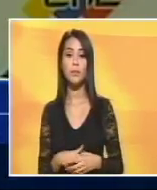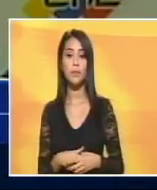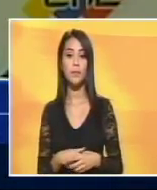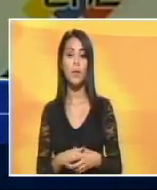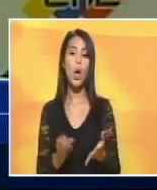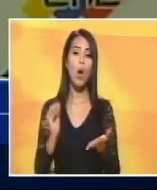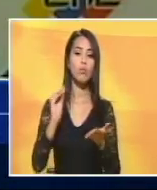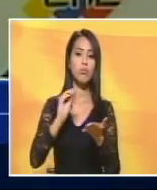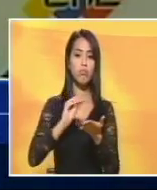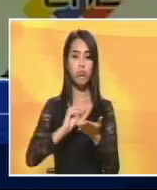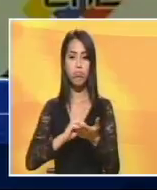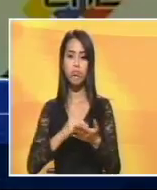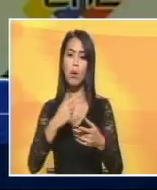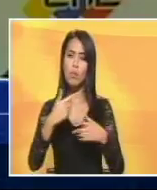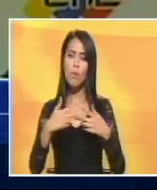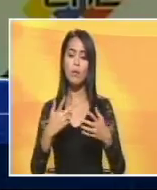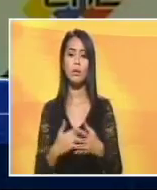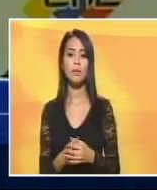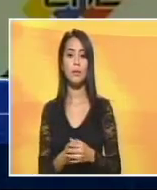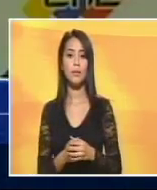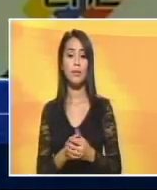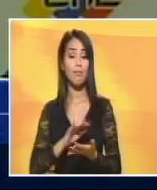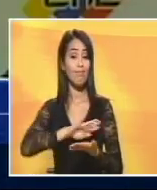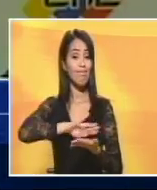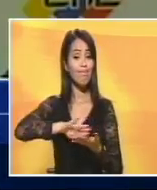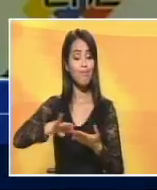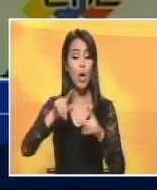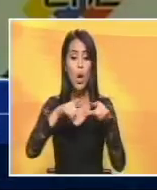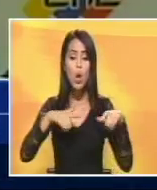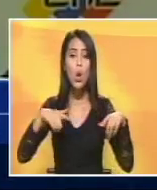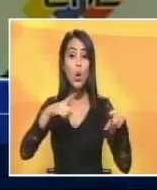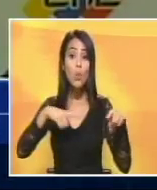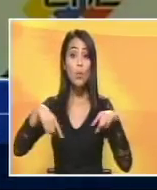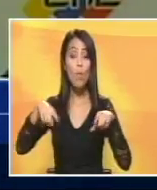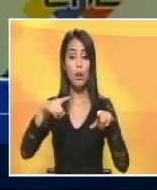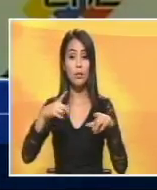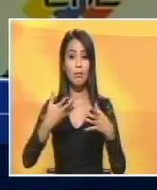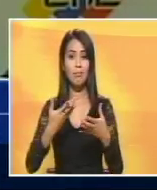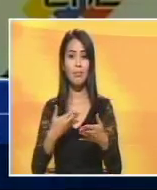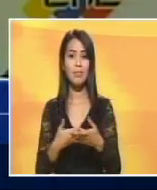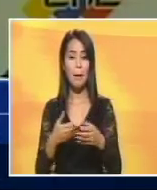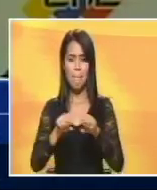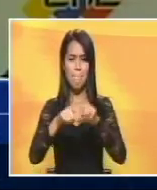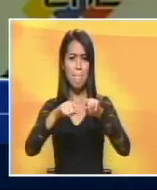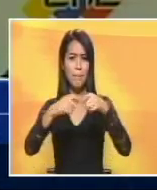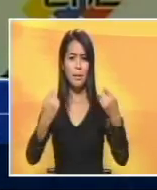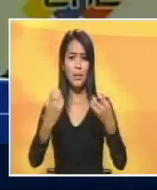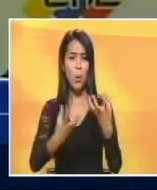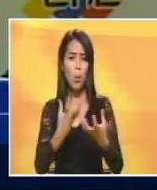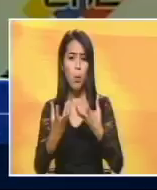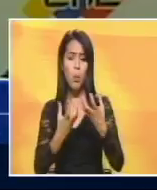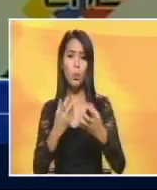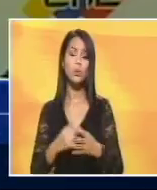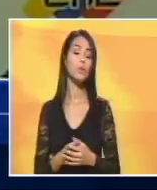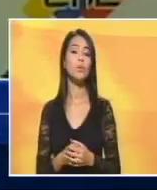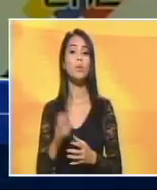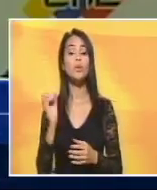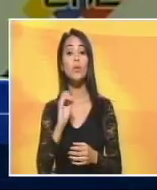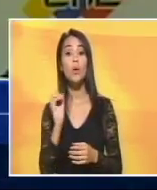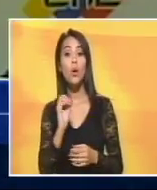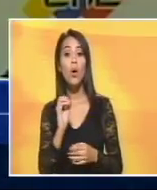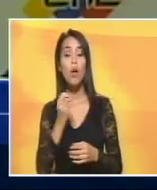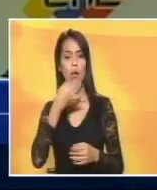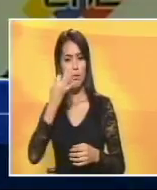reiteradas oportunidades, serían eliminados los centros que fueron atacados o se impidiera su apertura para garantizar